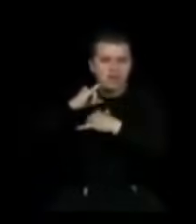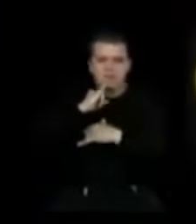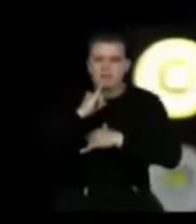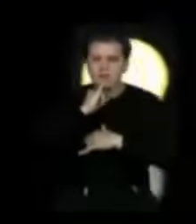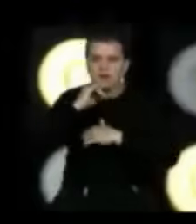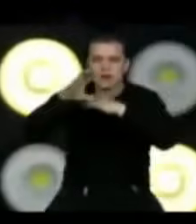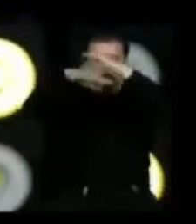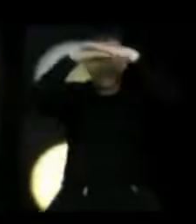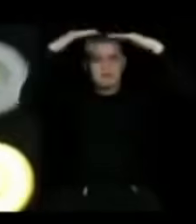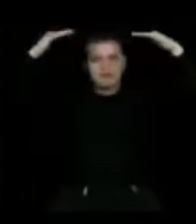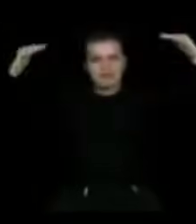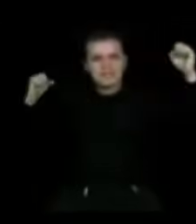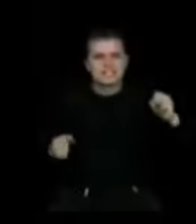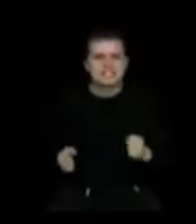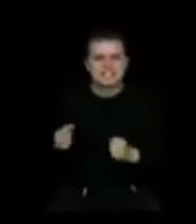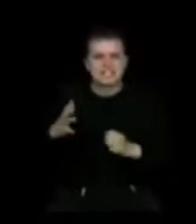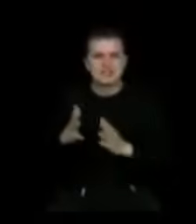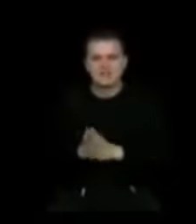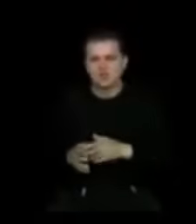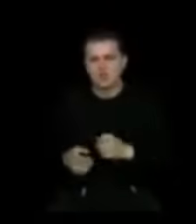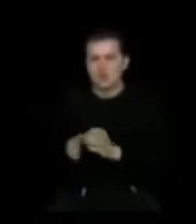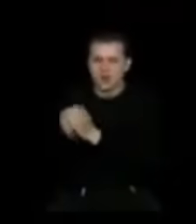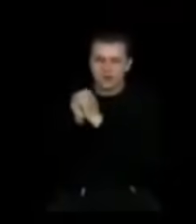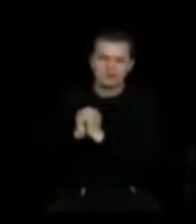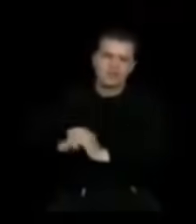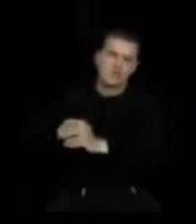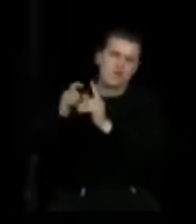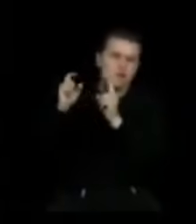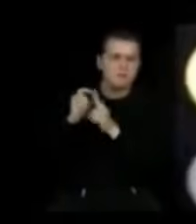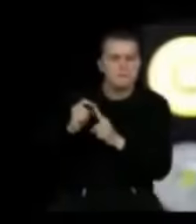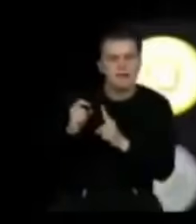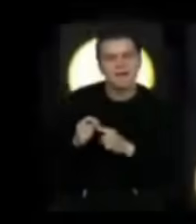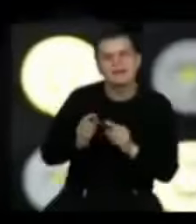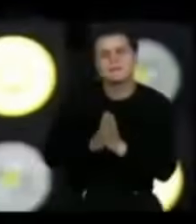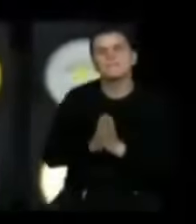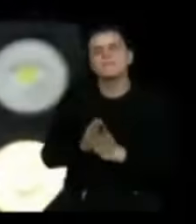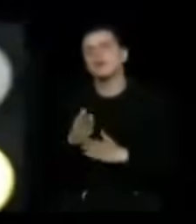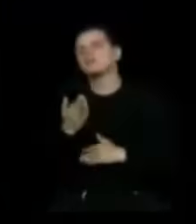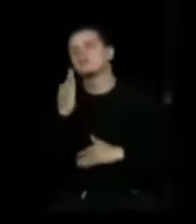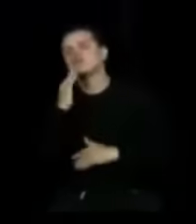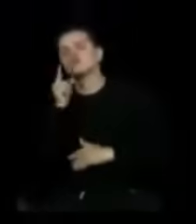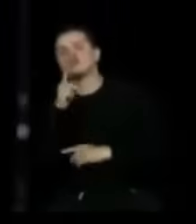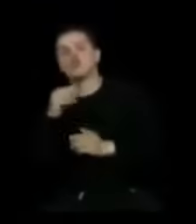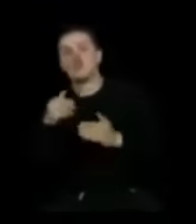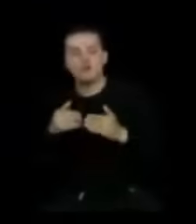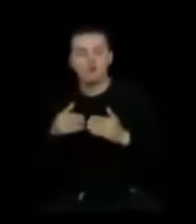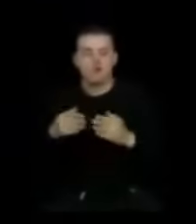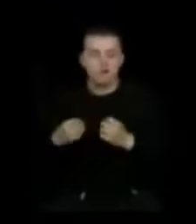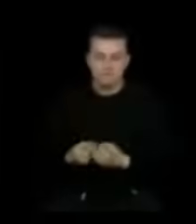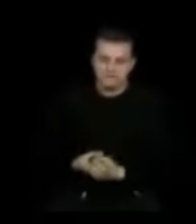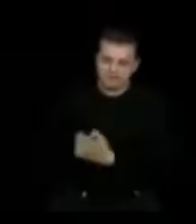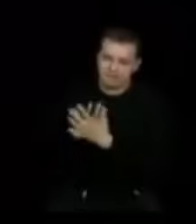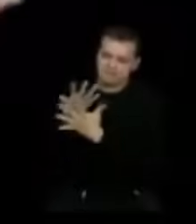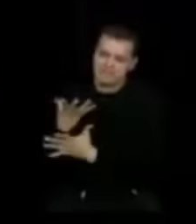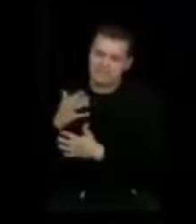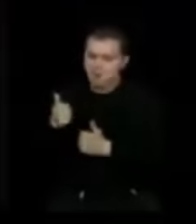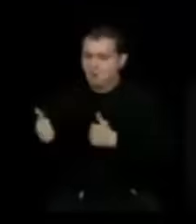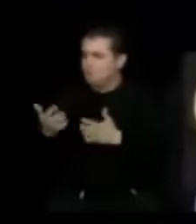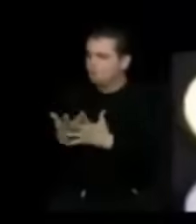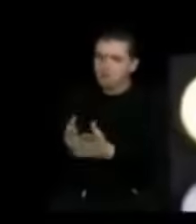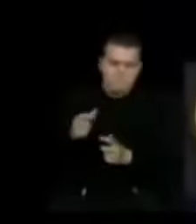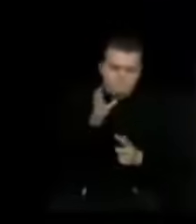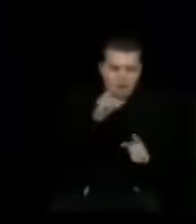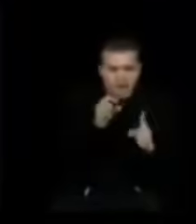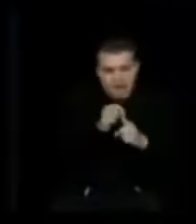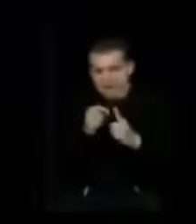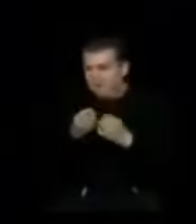santidad de Dios. Y lo adoras con esa palabra. Cuando tú quieres expresar su benignidad, su bondad y no hay palabras,